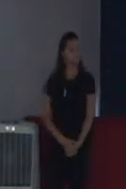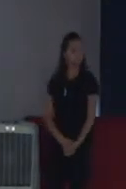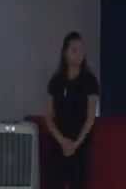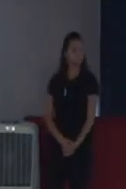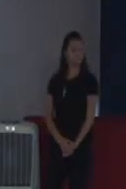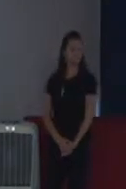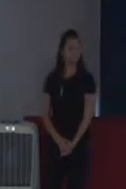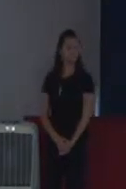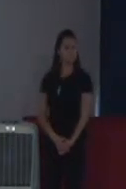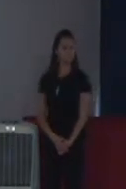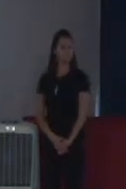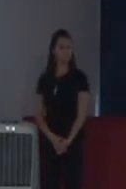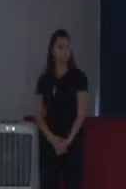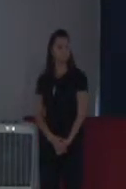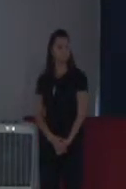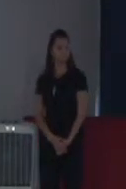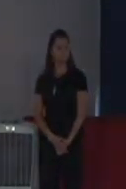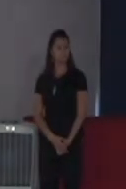No.